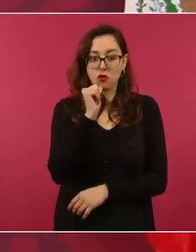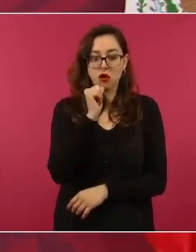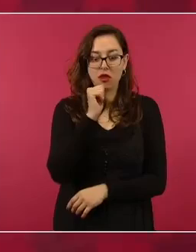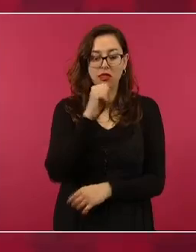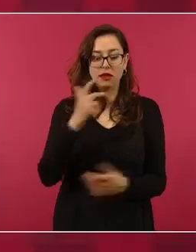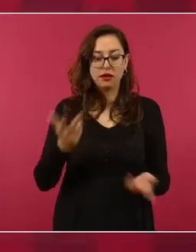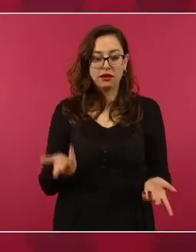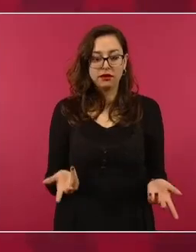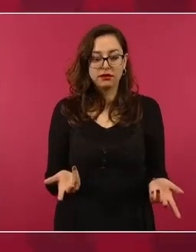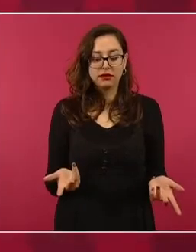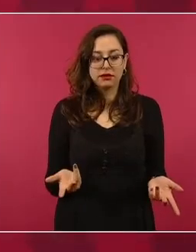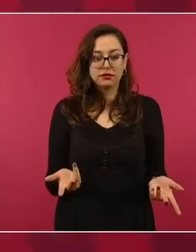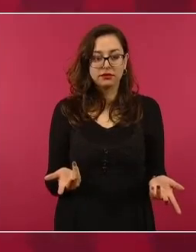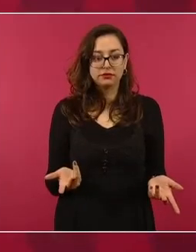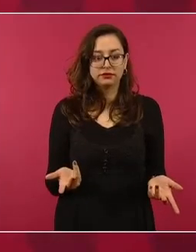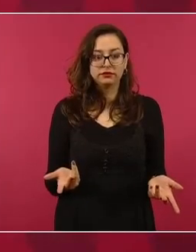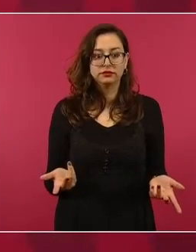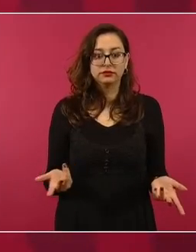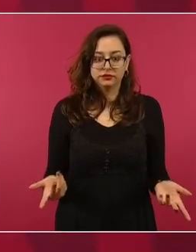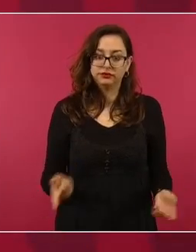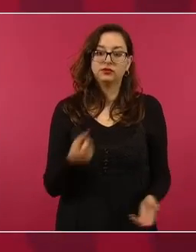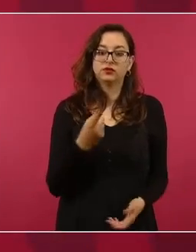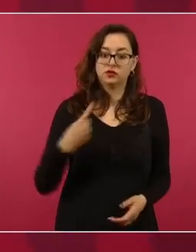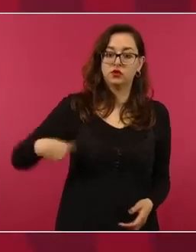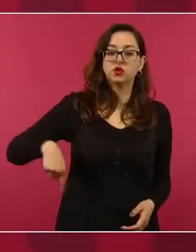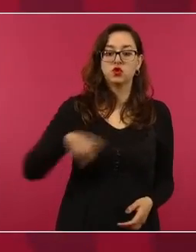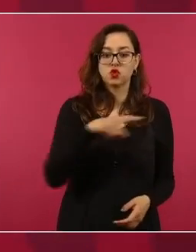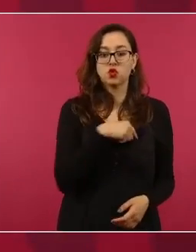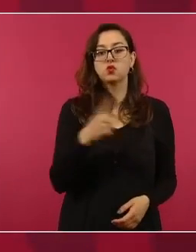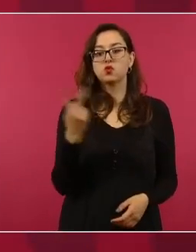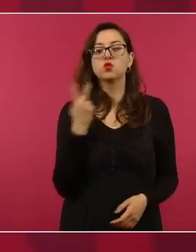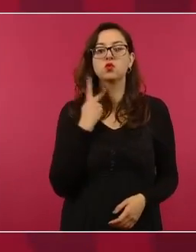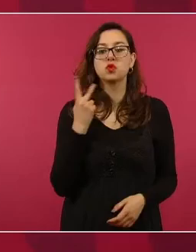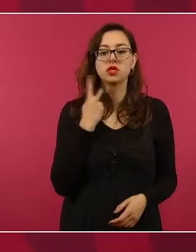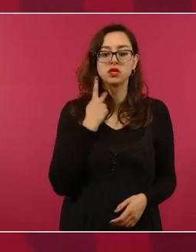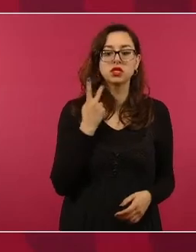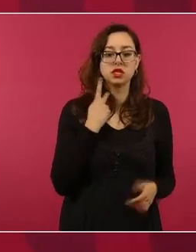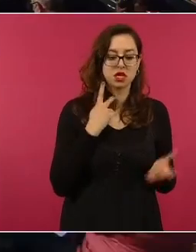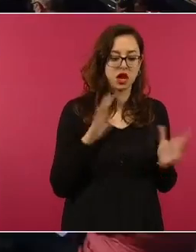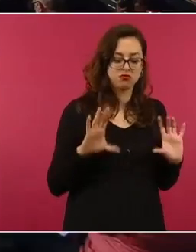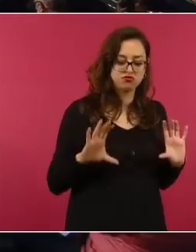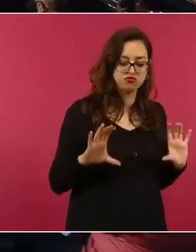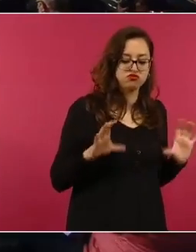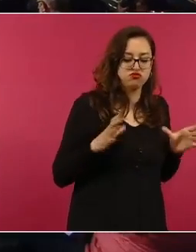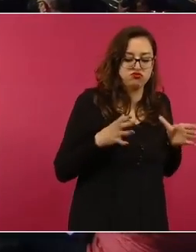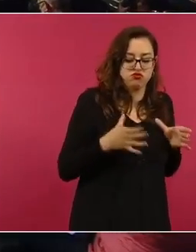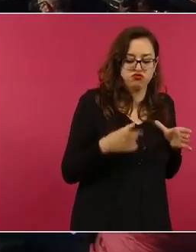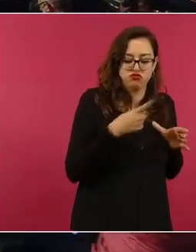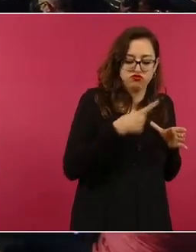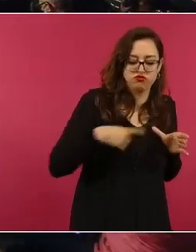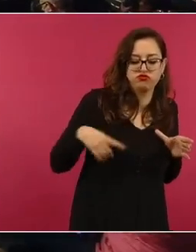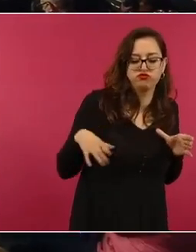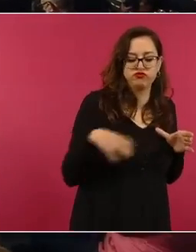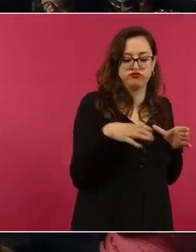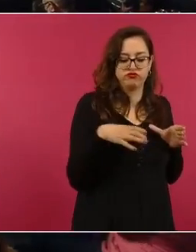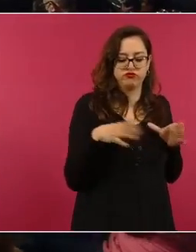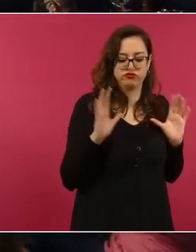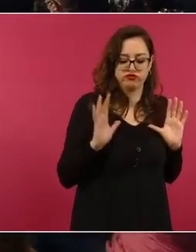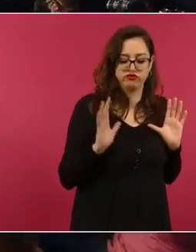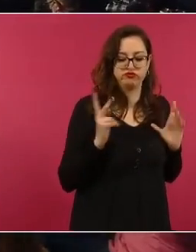sabemos de política y decidimos somos los de la élite del